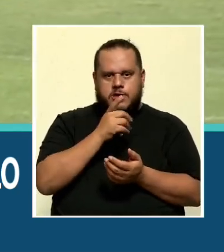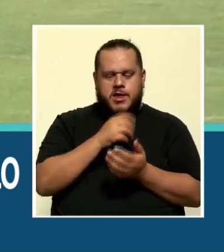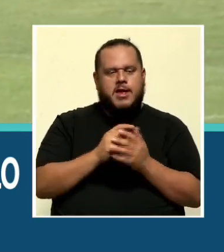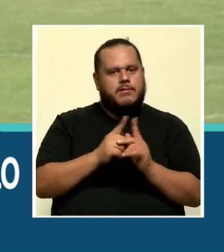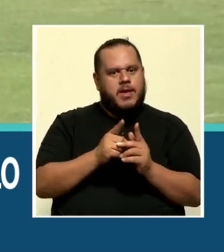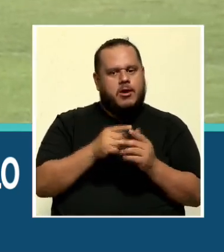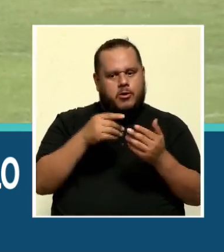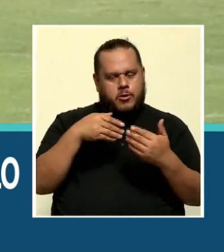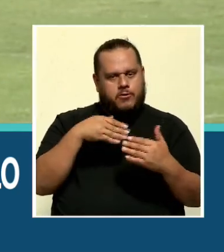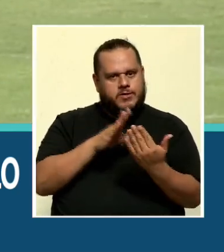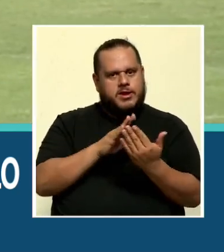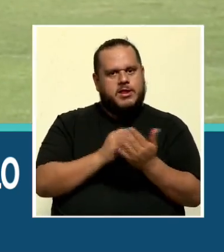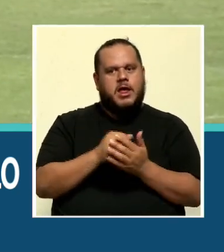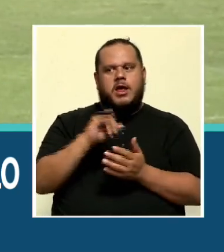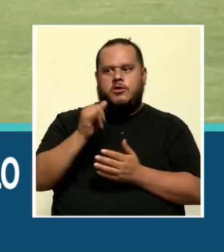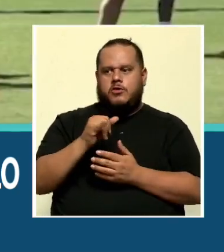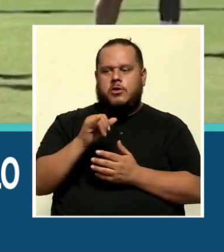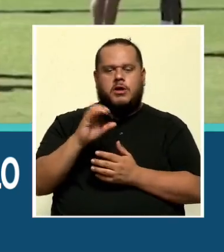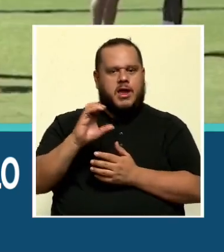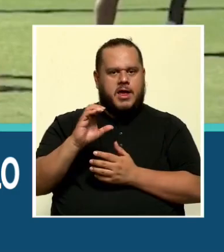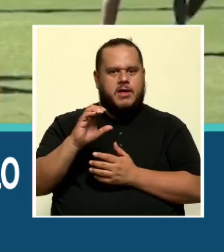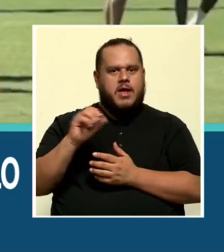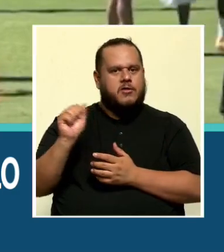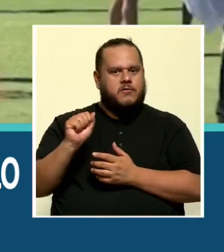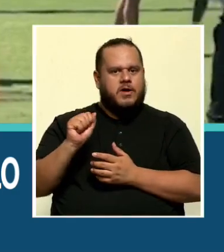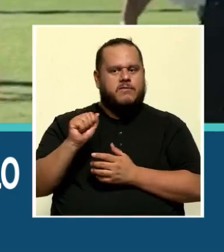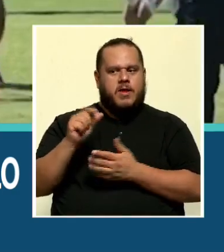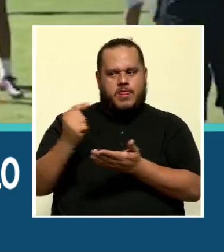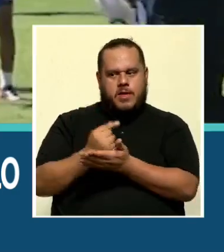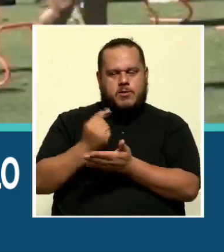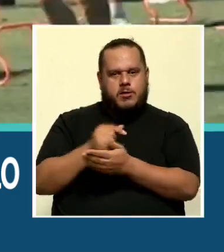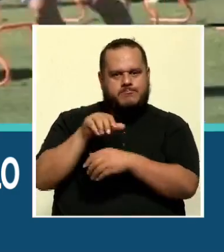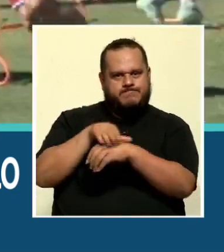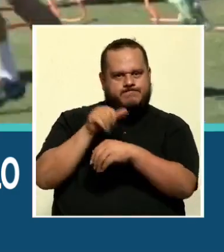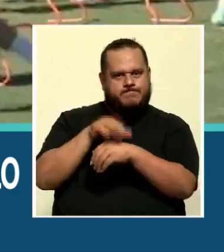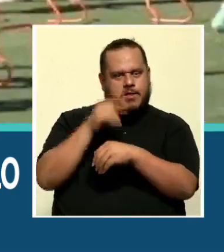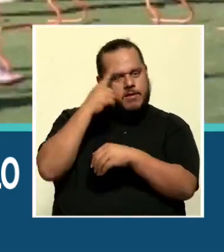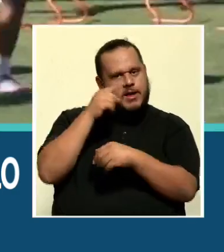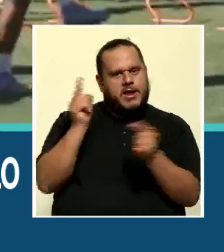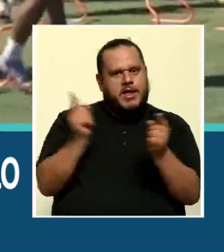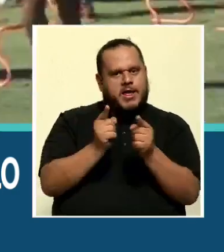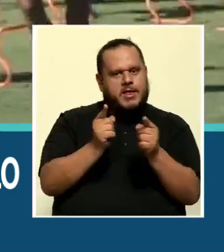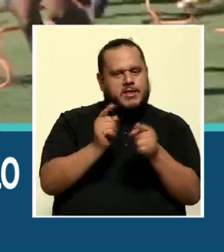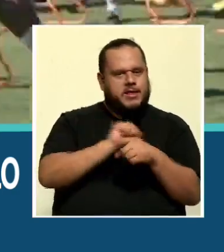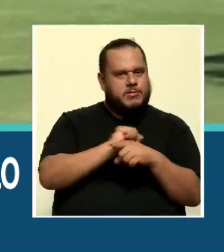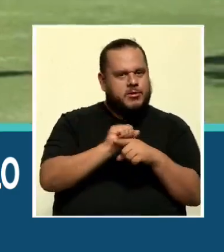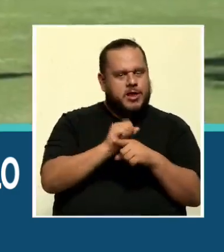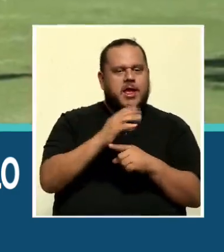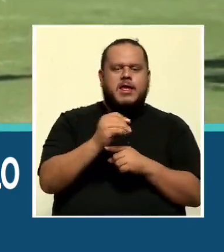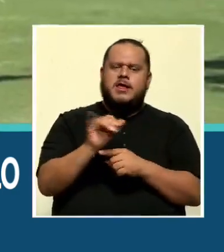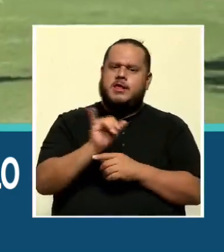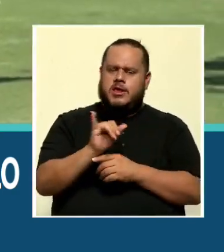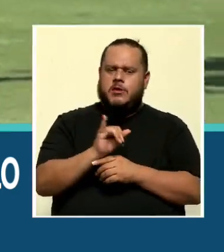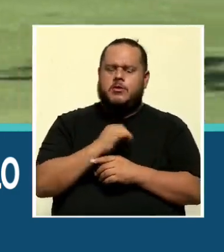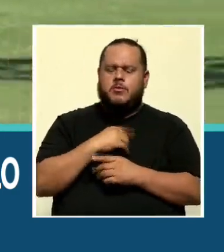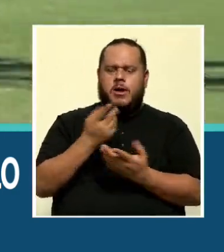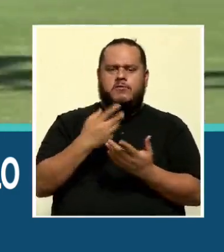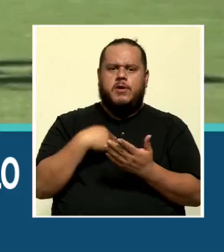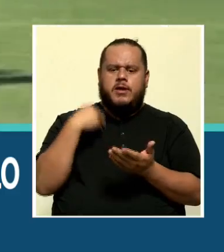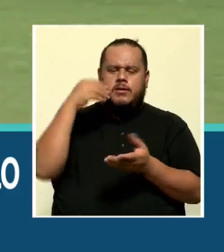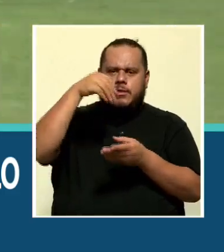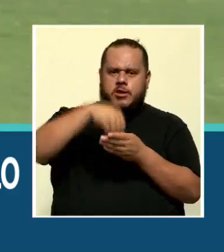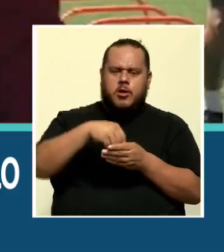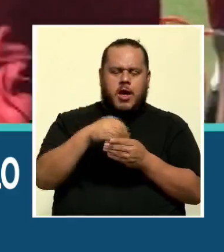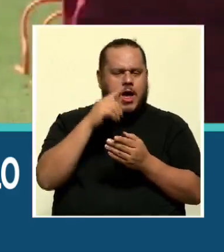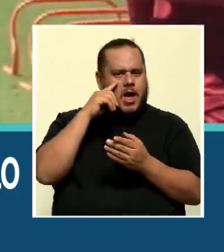el jugador Yorkaef Asofeifa de Guadalupe fue el convocado para este microciclo y también fue sometido a protocolos de